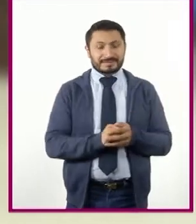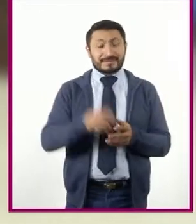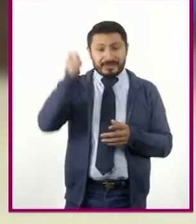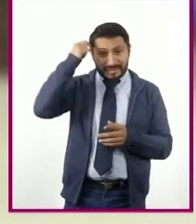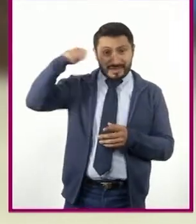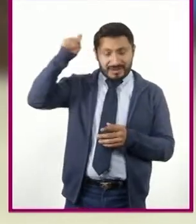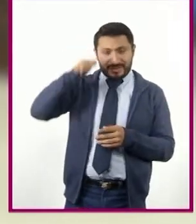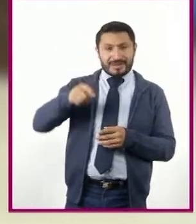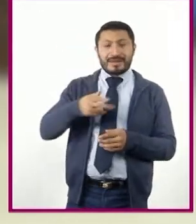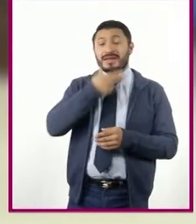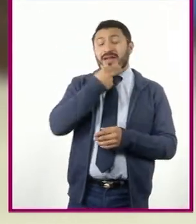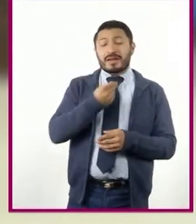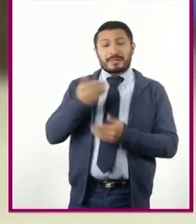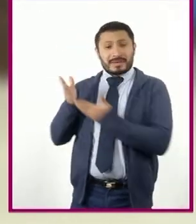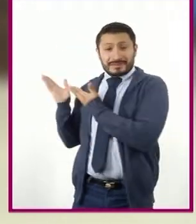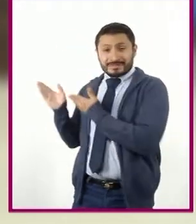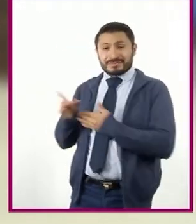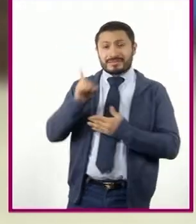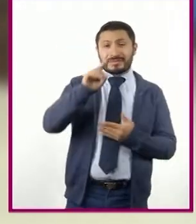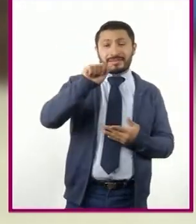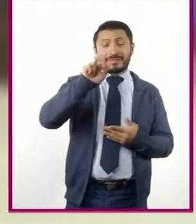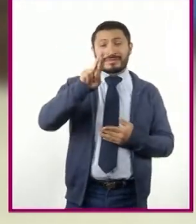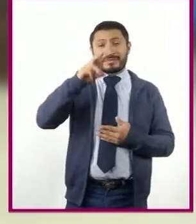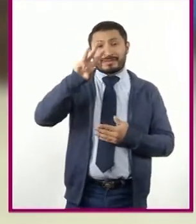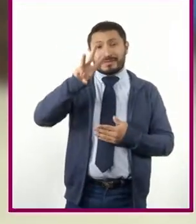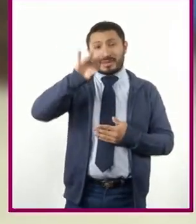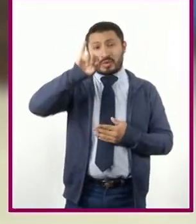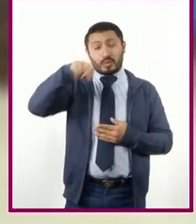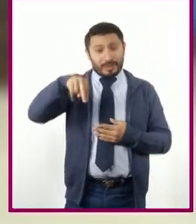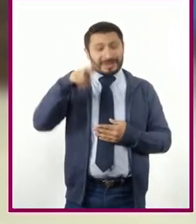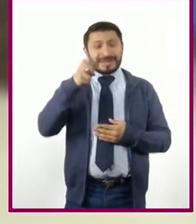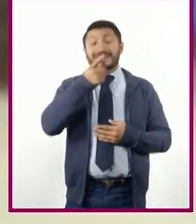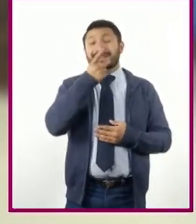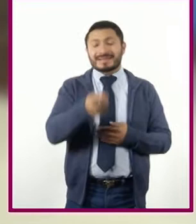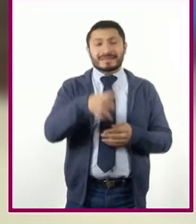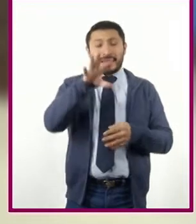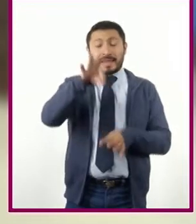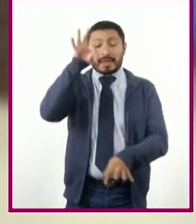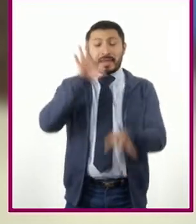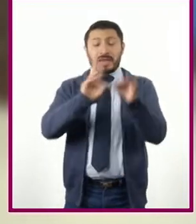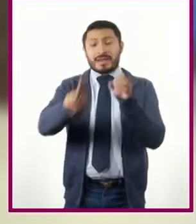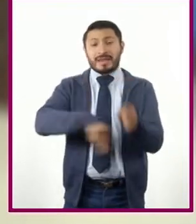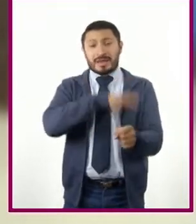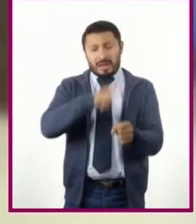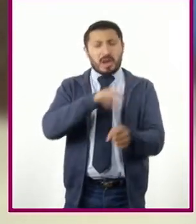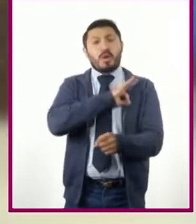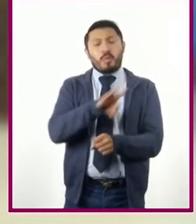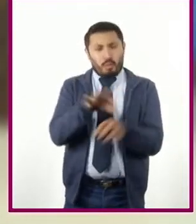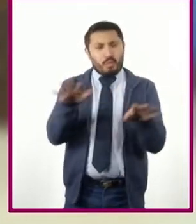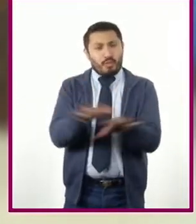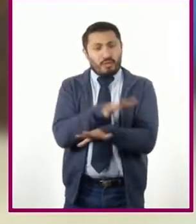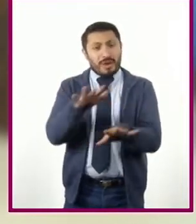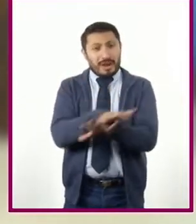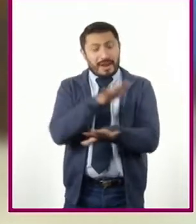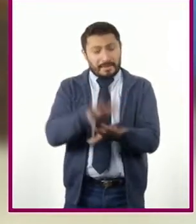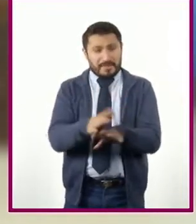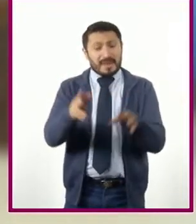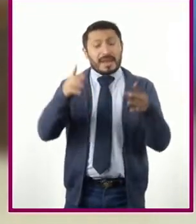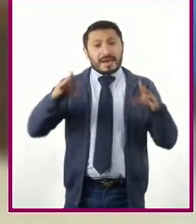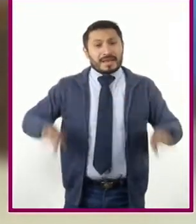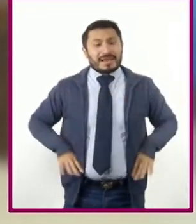teoría darwiniana de la evolución nos dice que la selección natural puede cambiar la composición de dicha